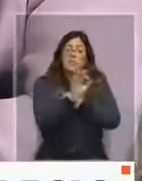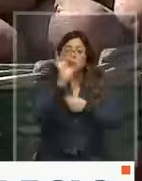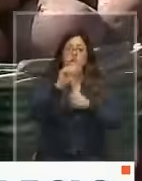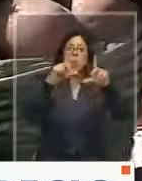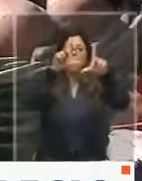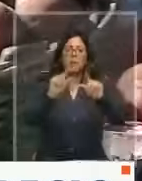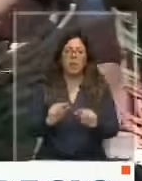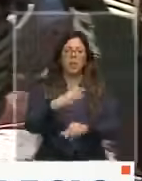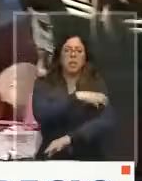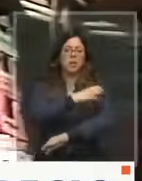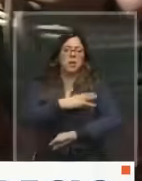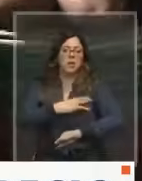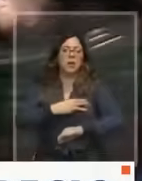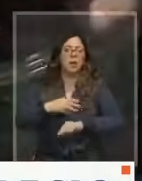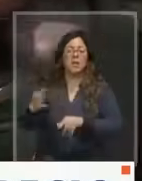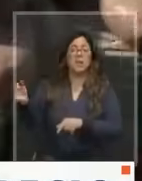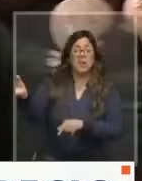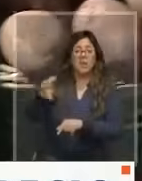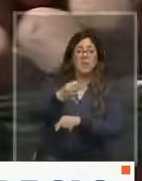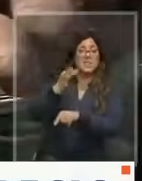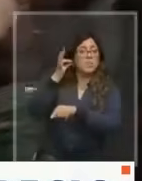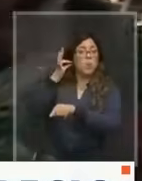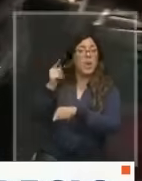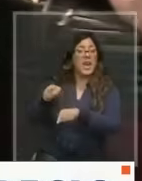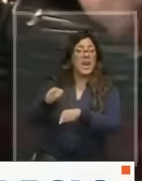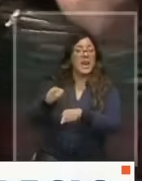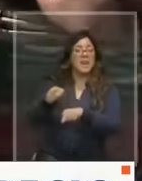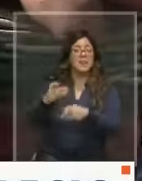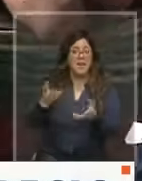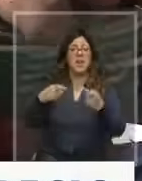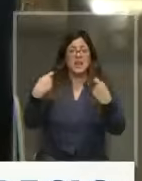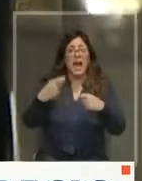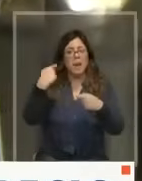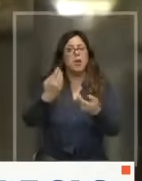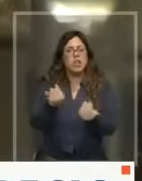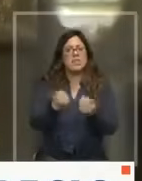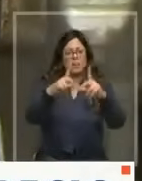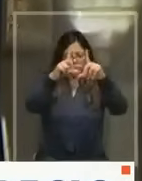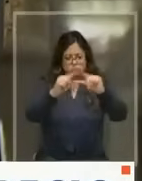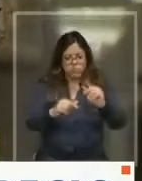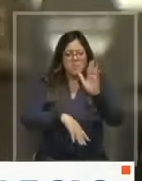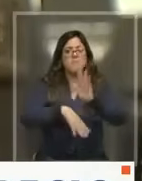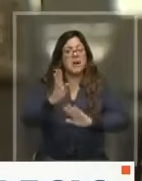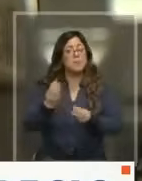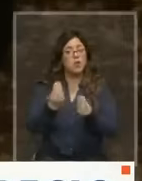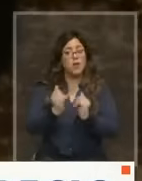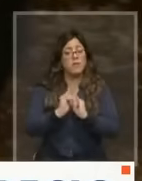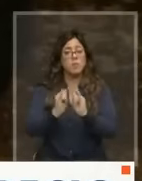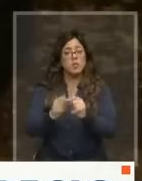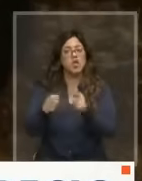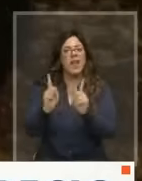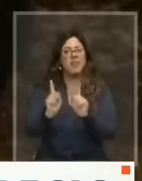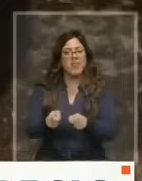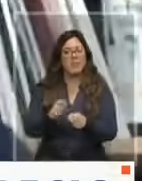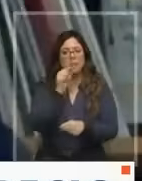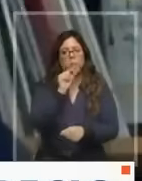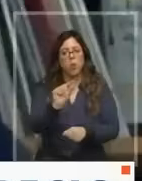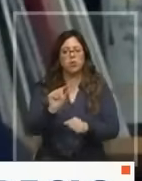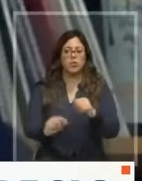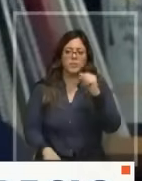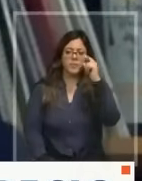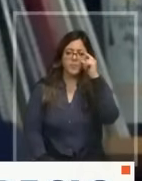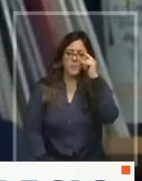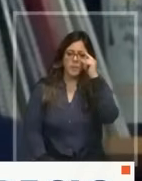que todavía sigue cara y que para devolverla al menú tiene que disminuir más. La buena noticia es que eso debería ser pronto. Yo